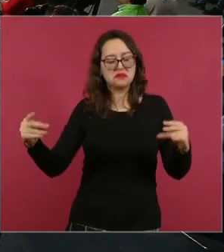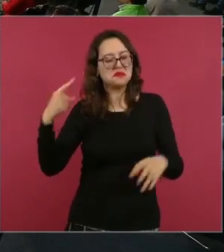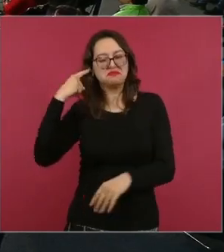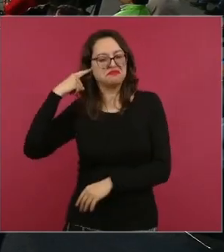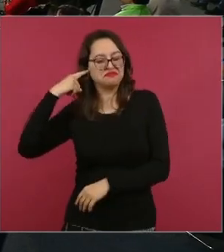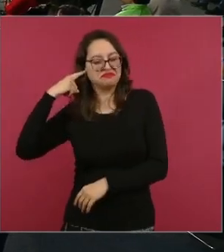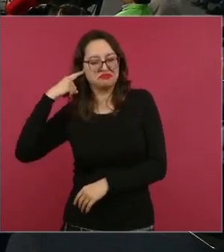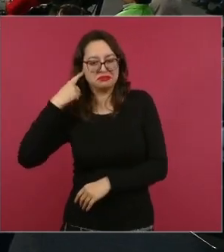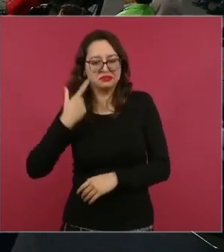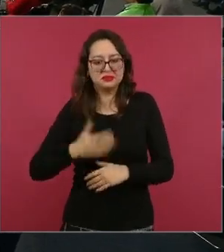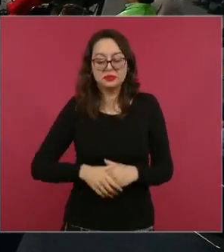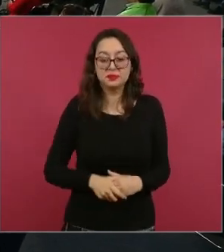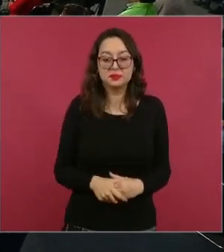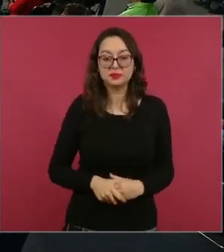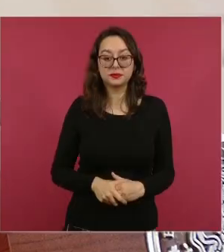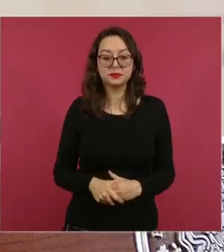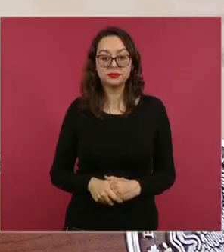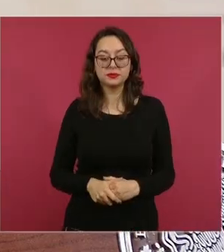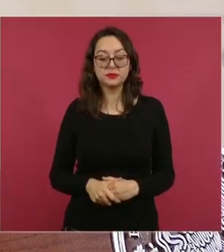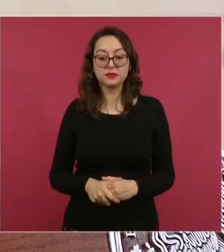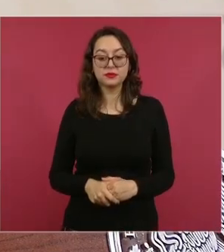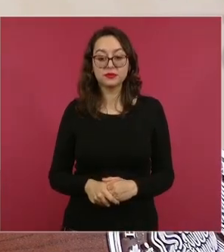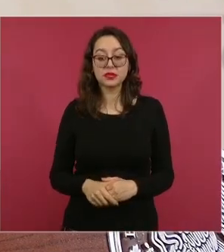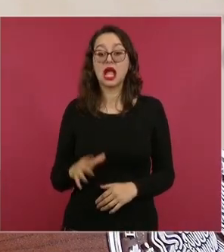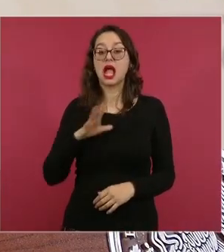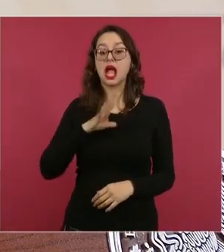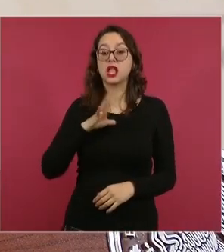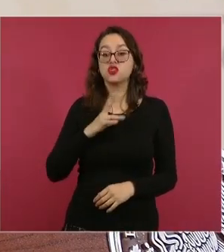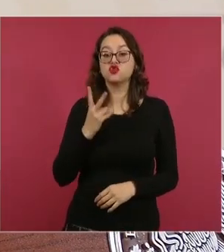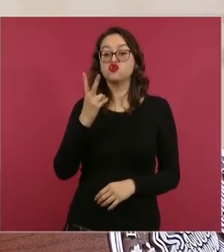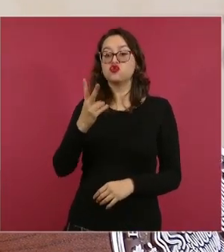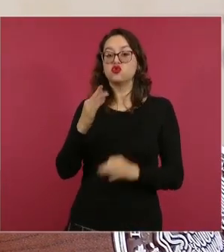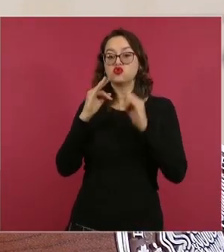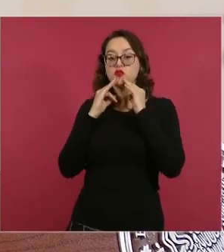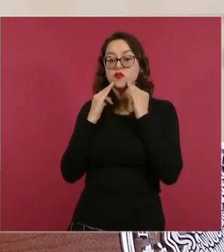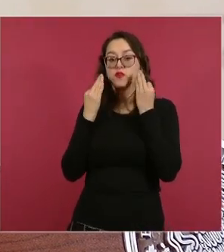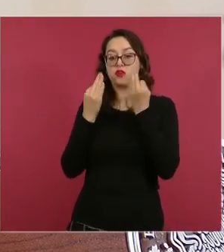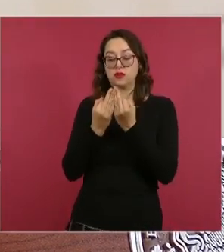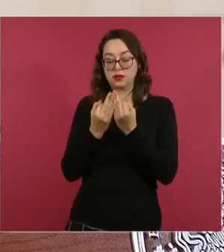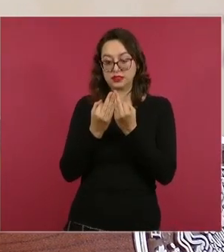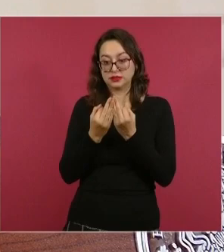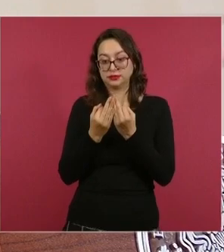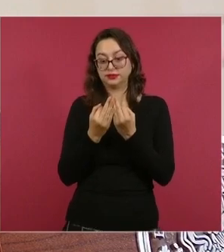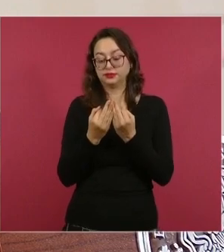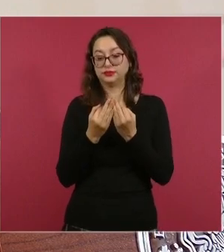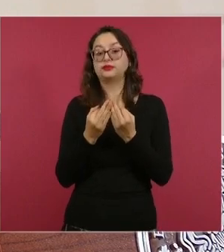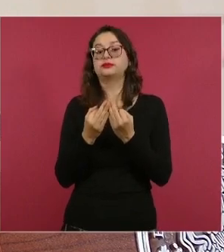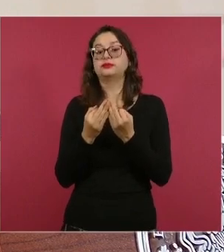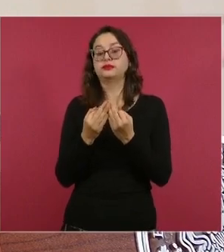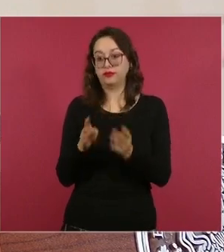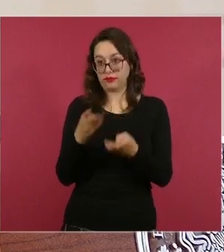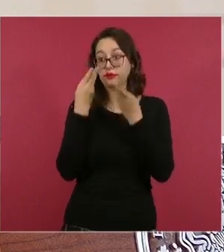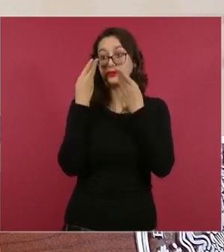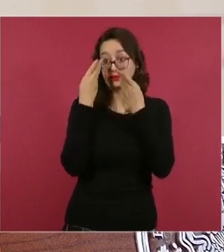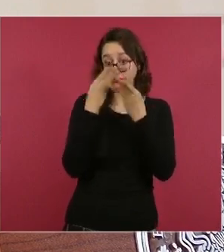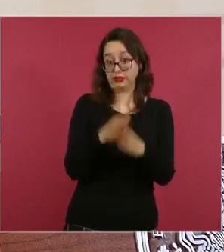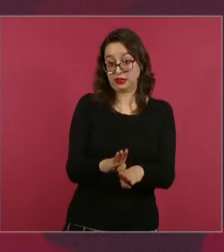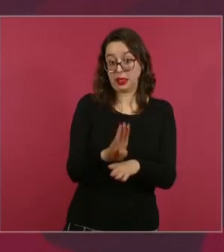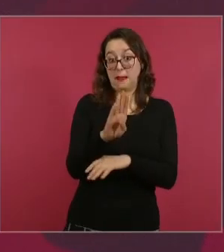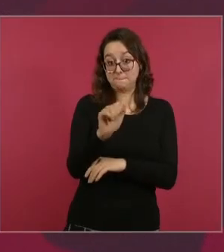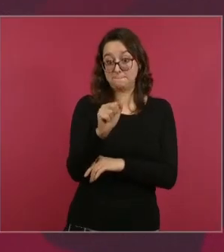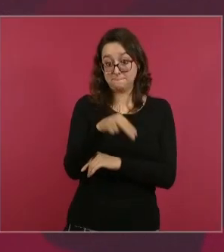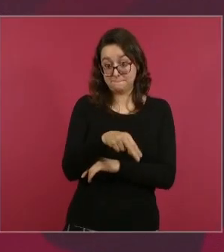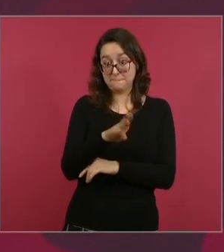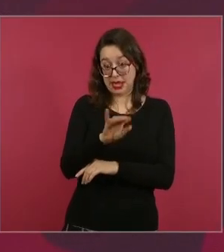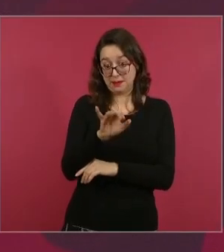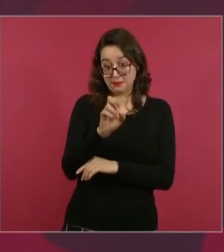dos de las dos formas porque se está rehabilitando el banco el bienestar